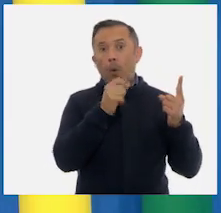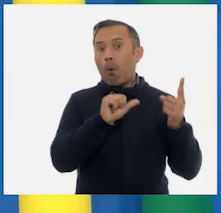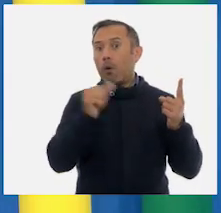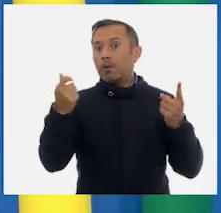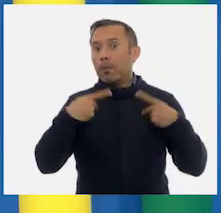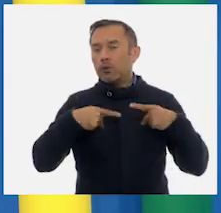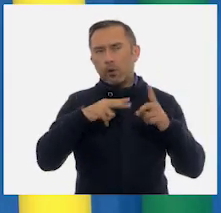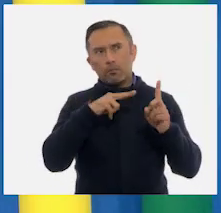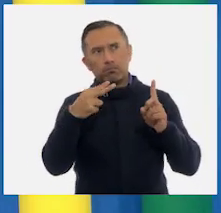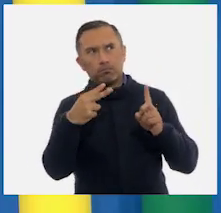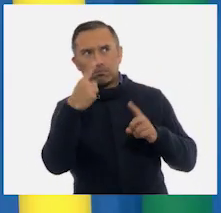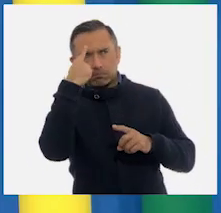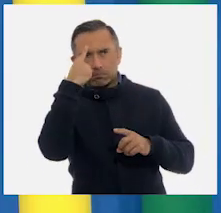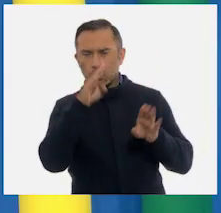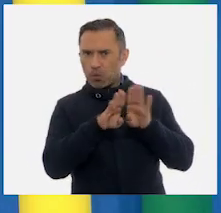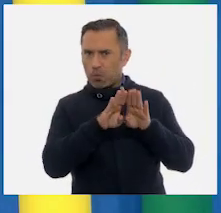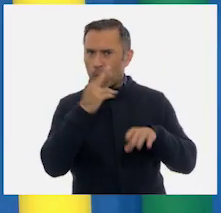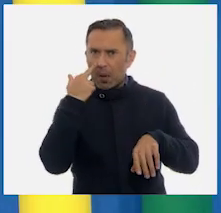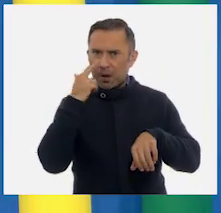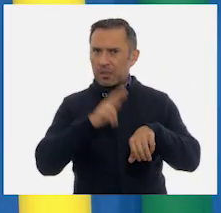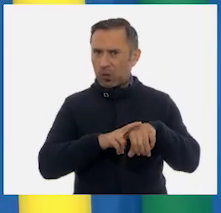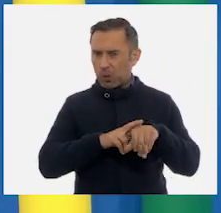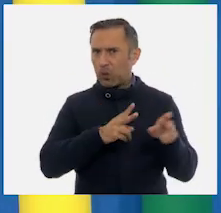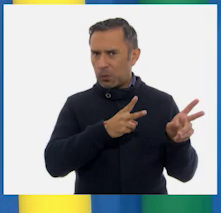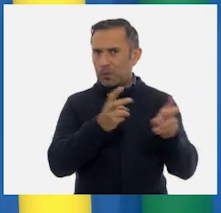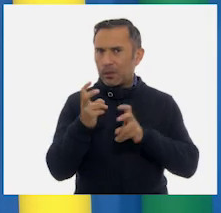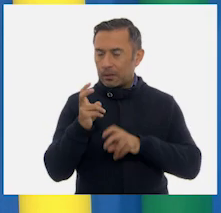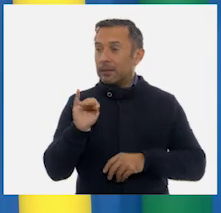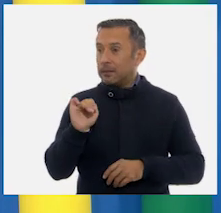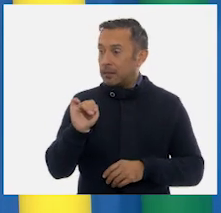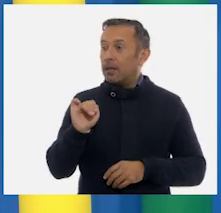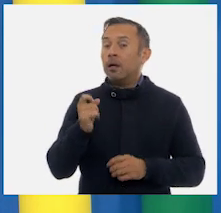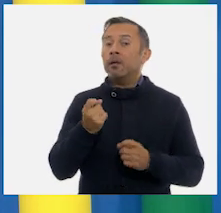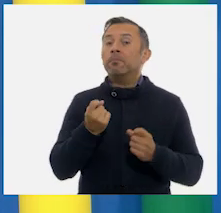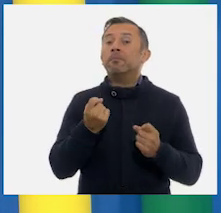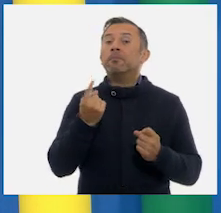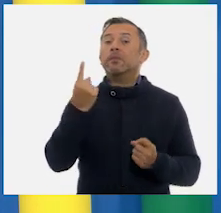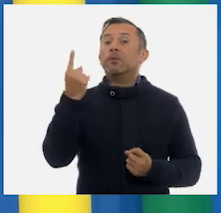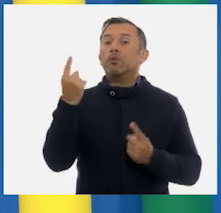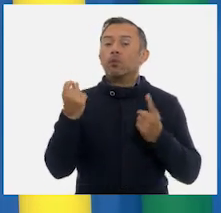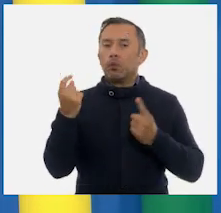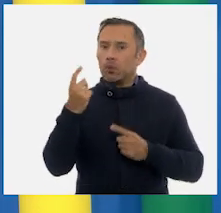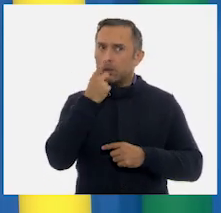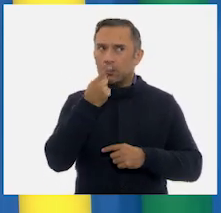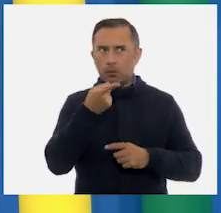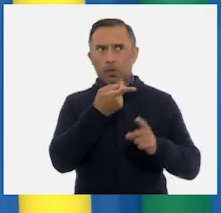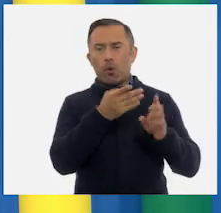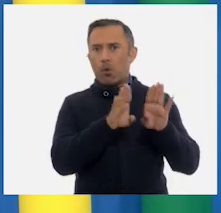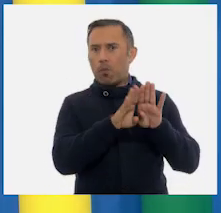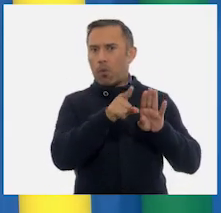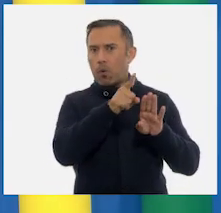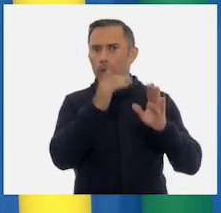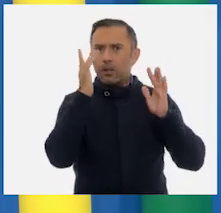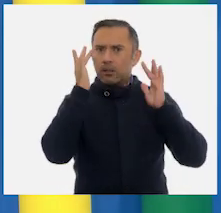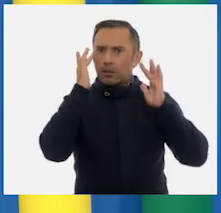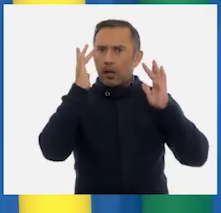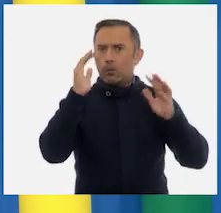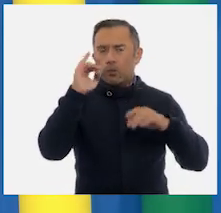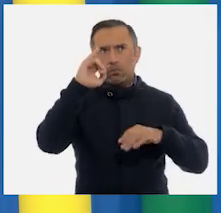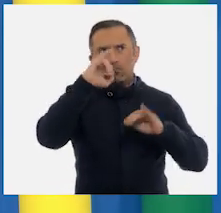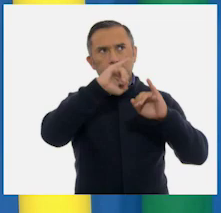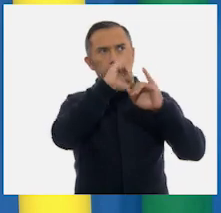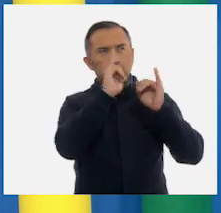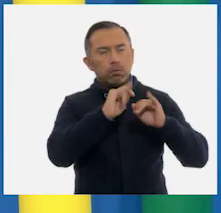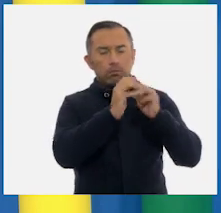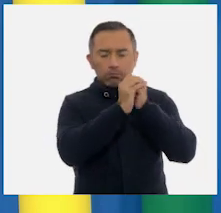pude investigar, hubo y hay quien incluso lo considera alguien cercano a un santo porque actuaba en favor de los desposeídos y los